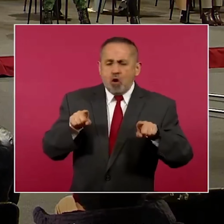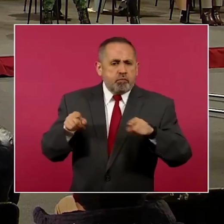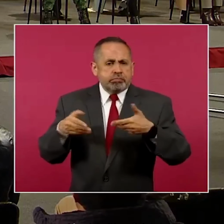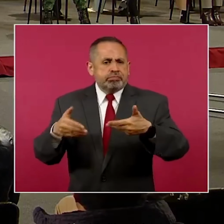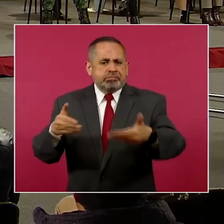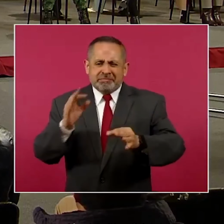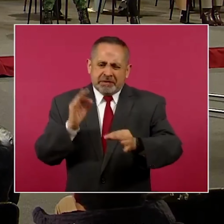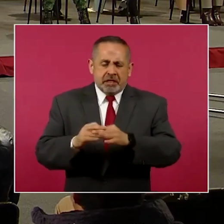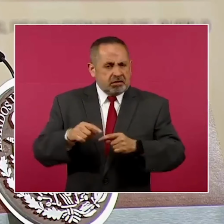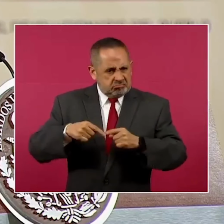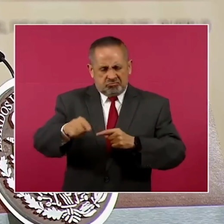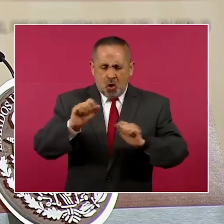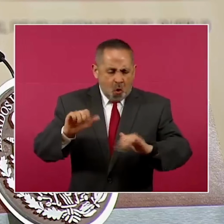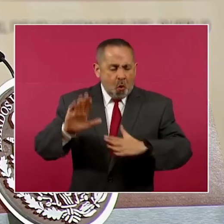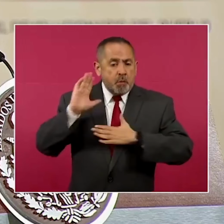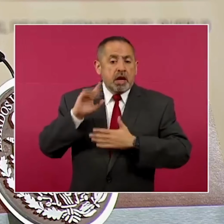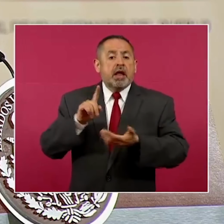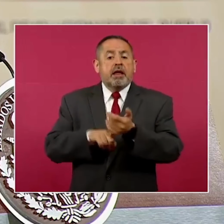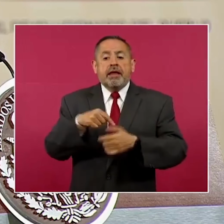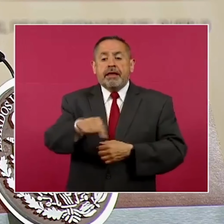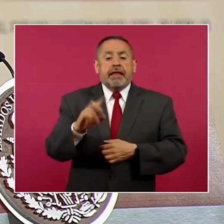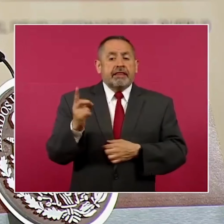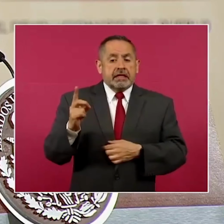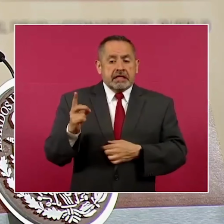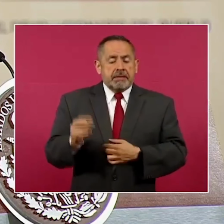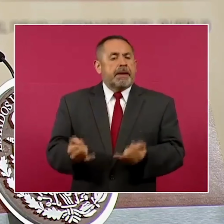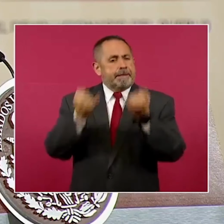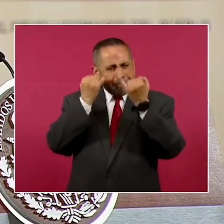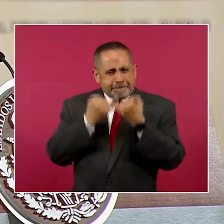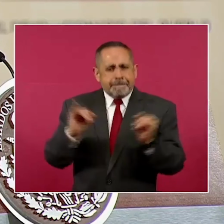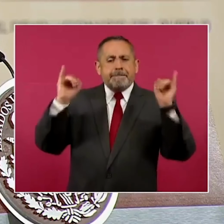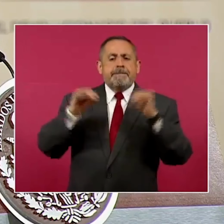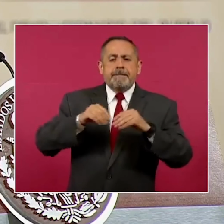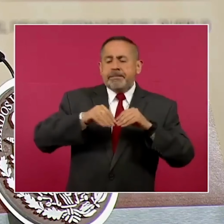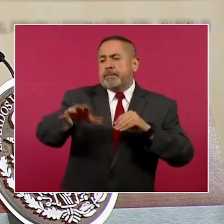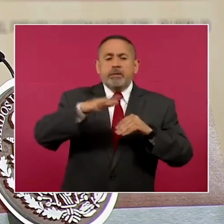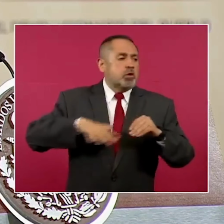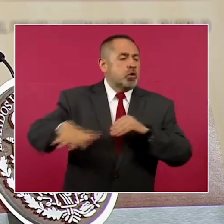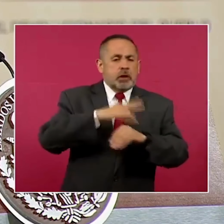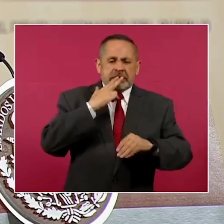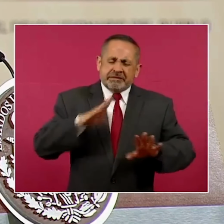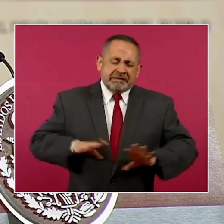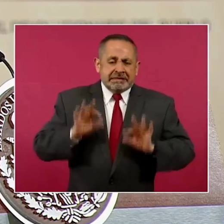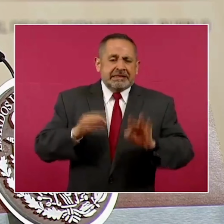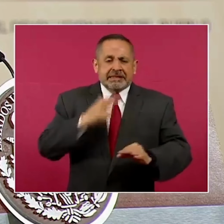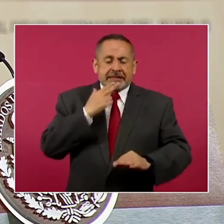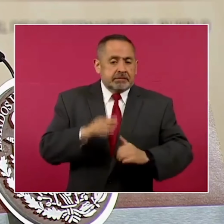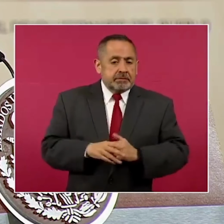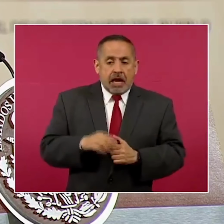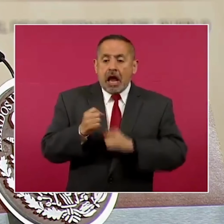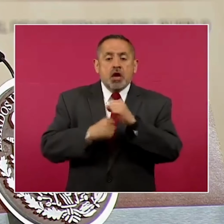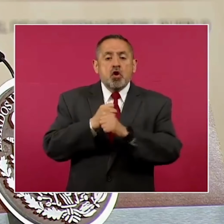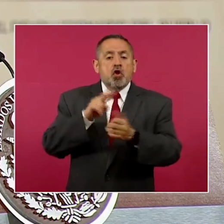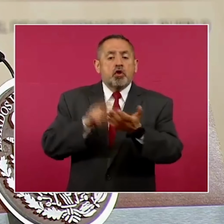Vamos a cumplir el compromiso de que en diciembre se inaugure esta gran obra que es para el bien del pueblo.